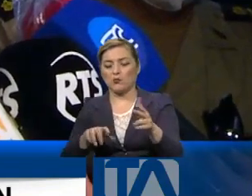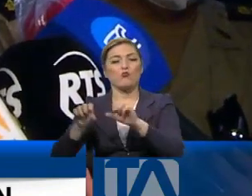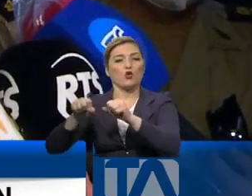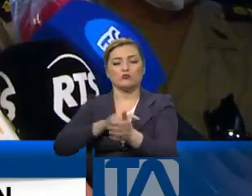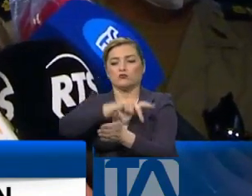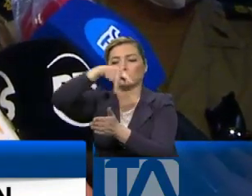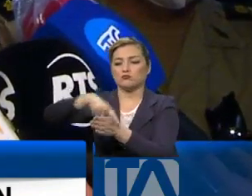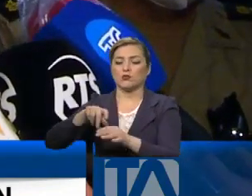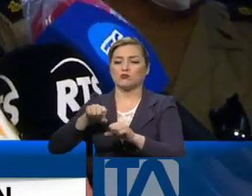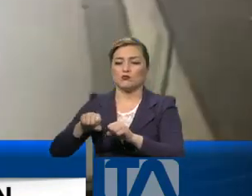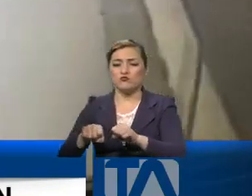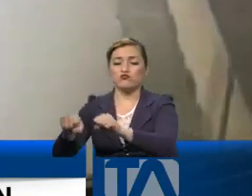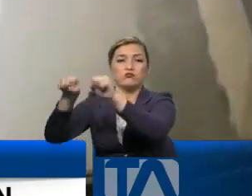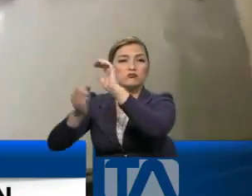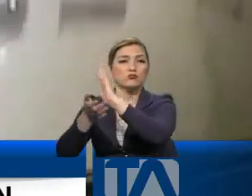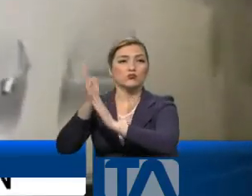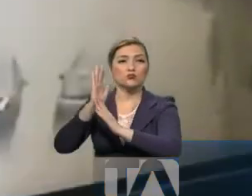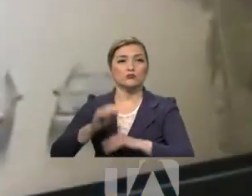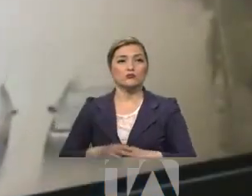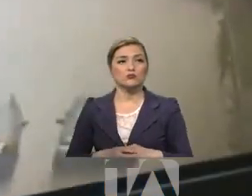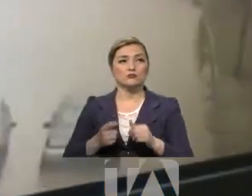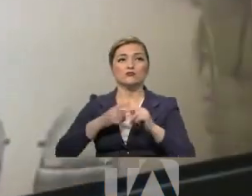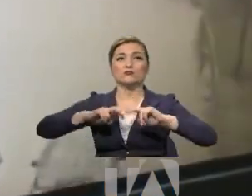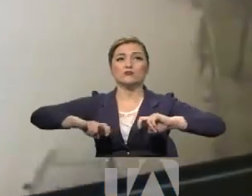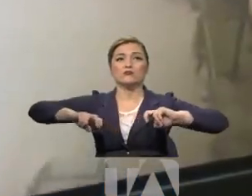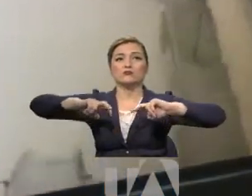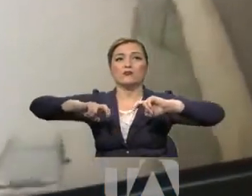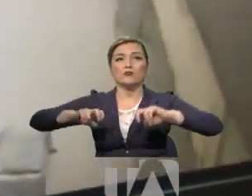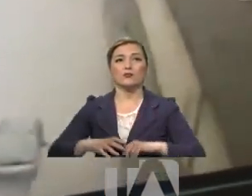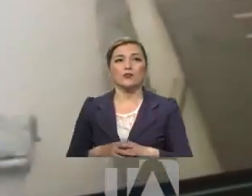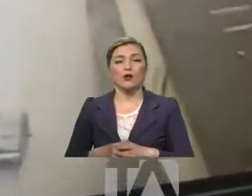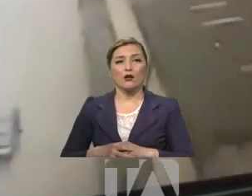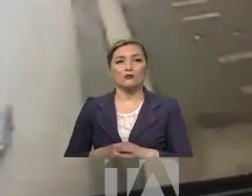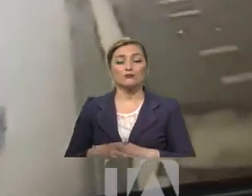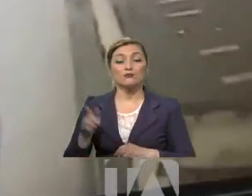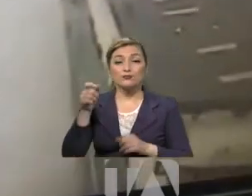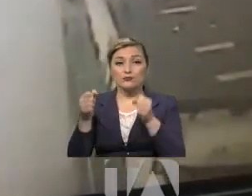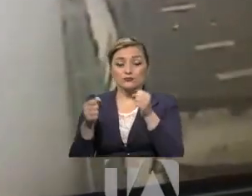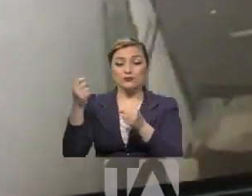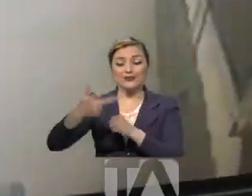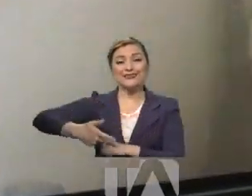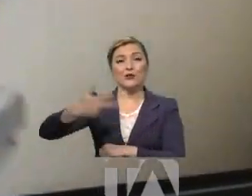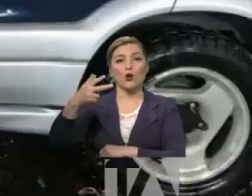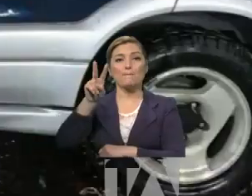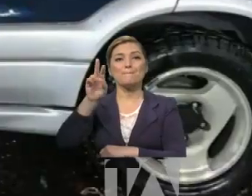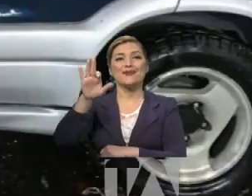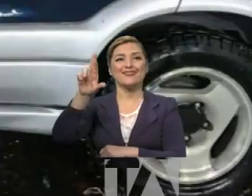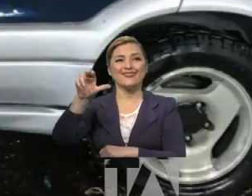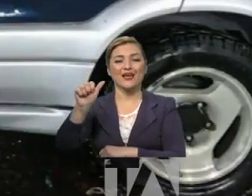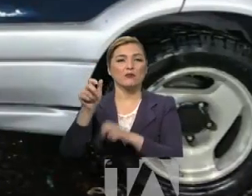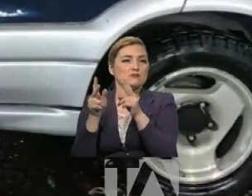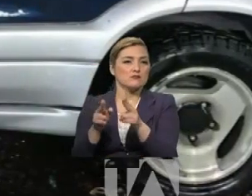e inmediatamente abandonó el lugar. Según las primeras investigaciones, se trataría del vehículo Chevrolet Vitara, el